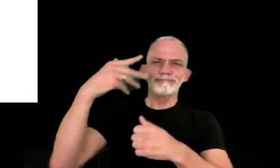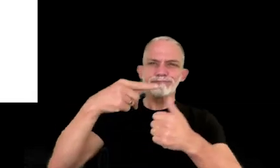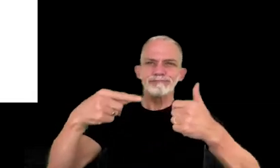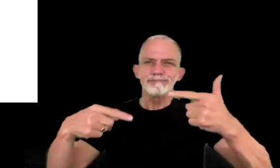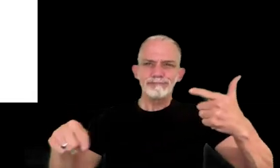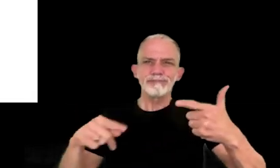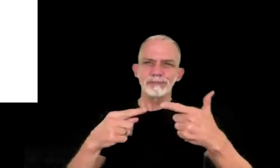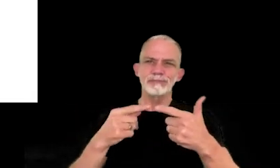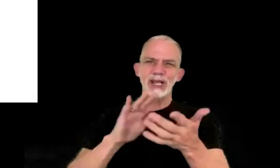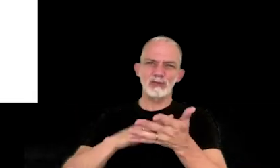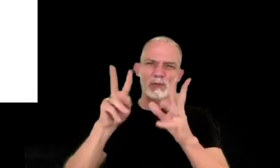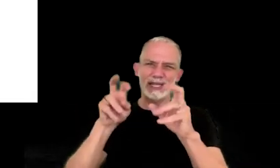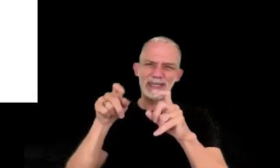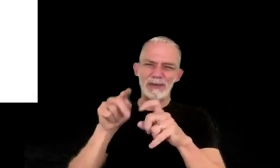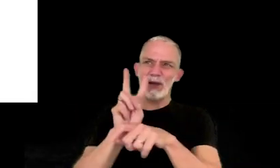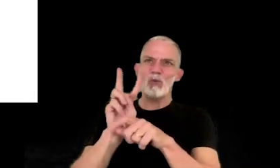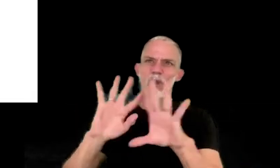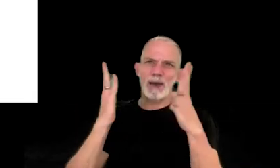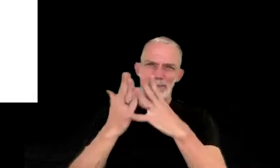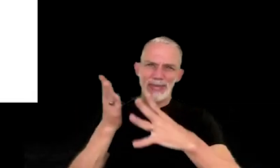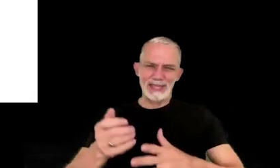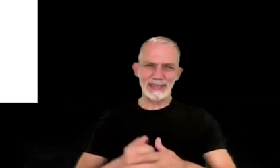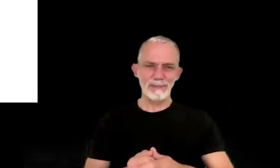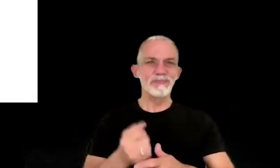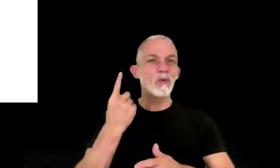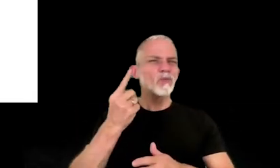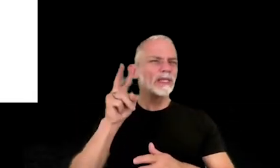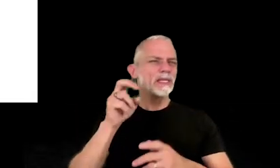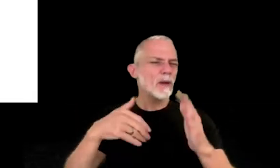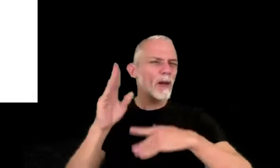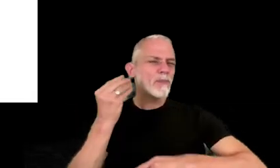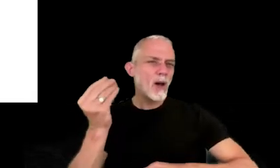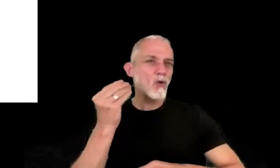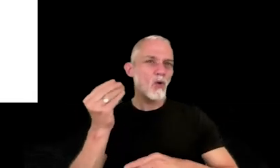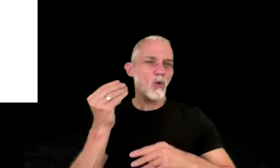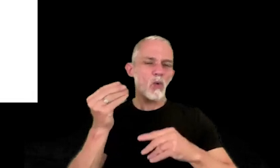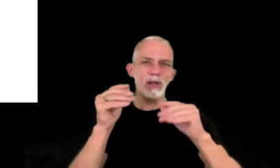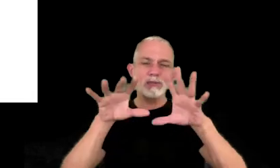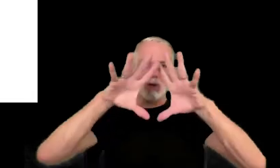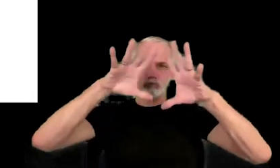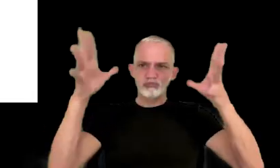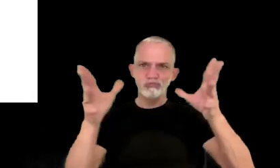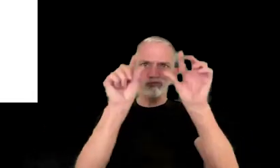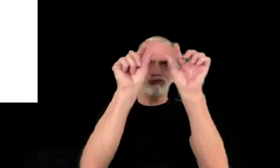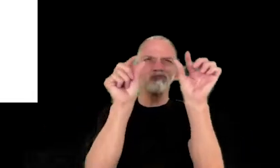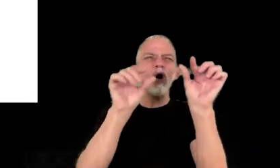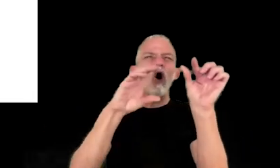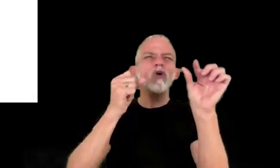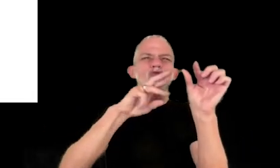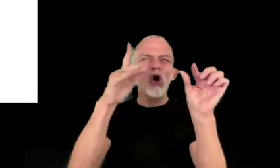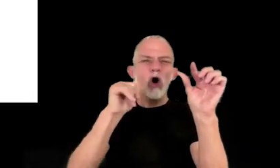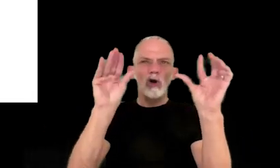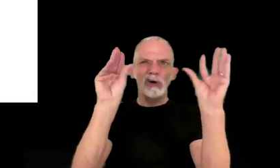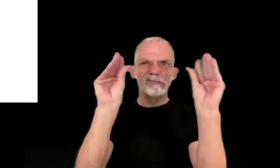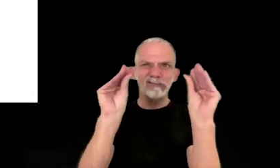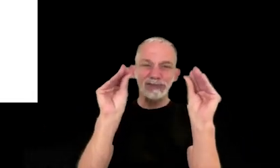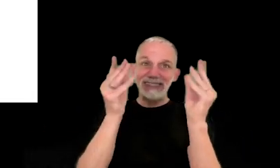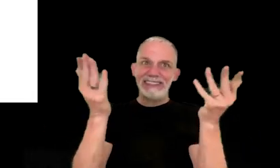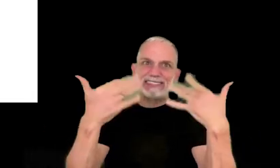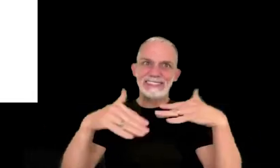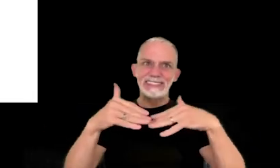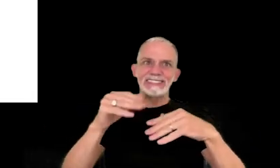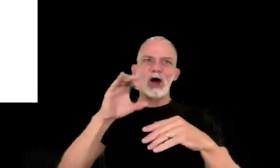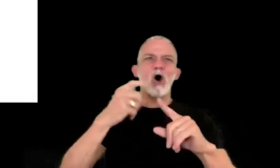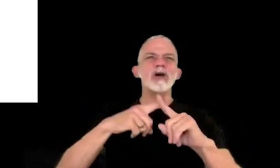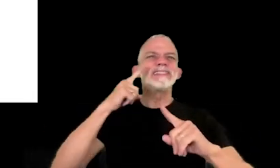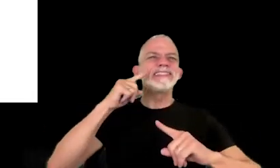tratar estos temas. Uno de los más salientes es el tema de la disminución de la capa de ozono, el tema del óxido de azufre, qué efectos